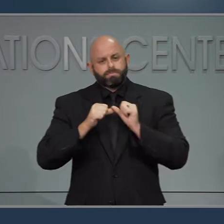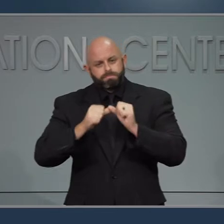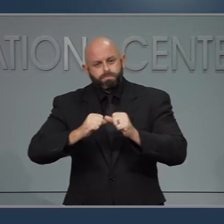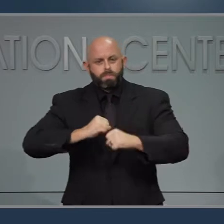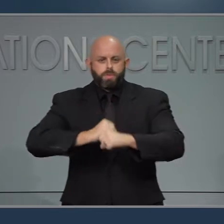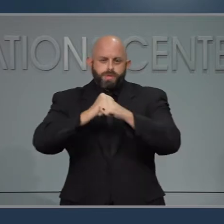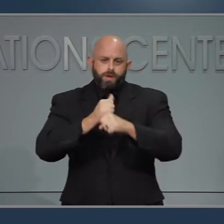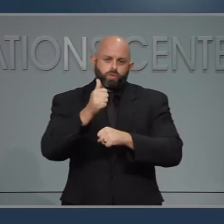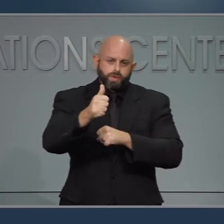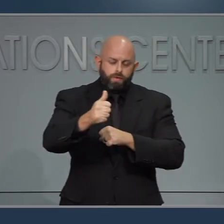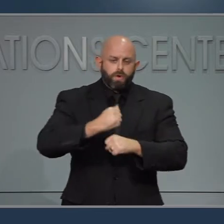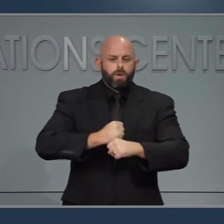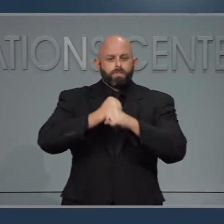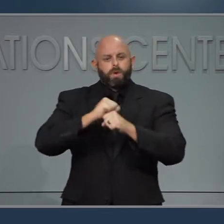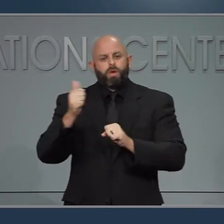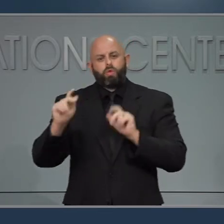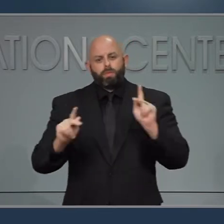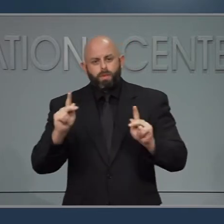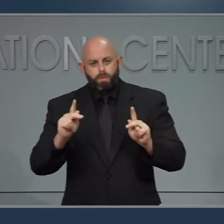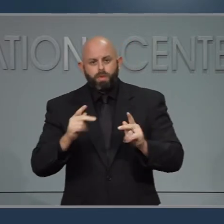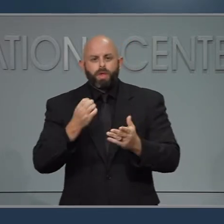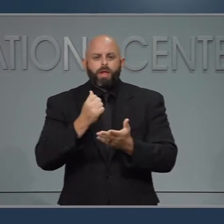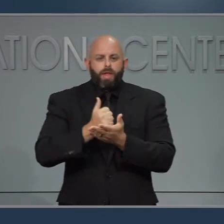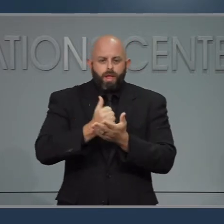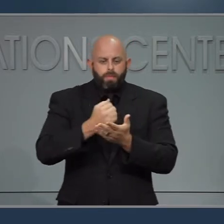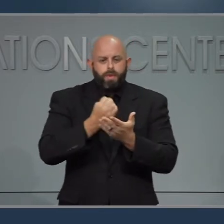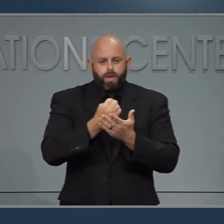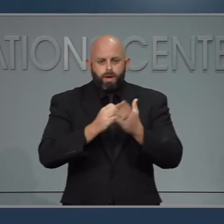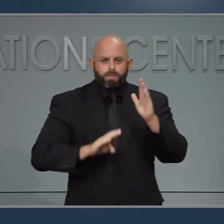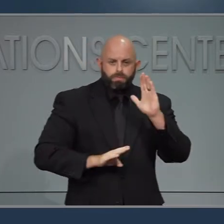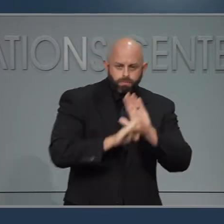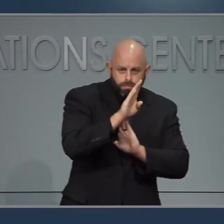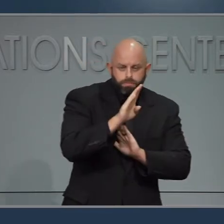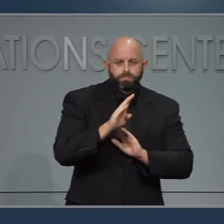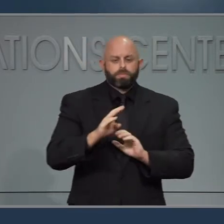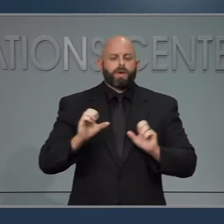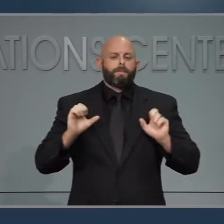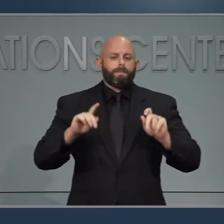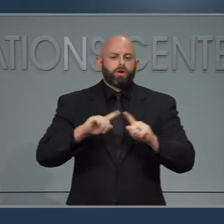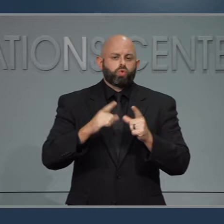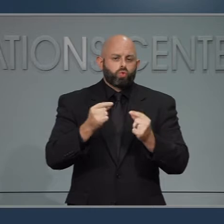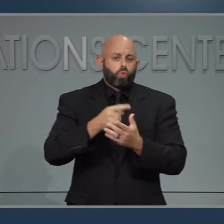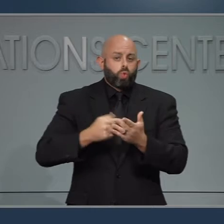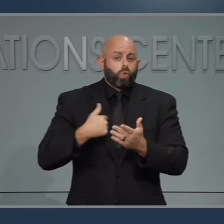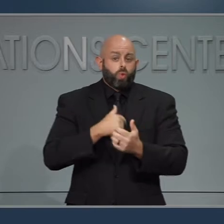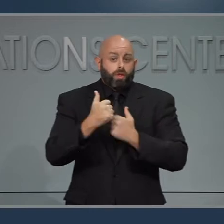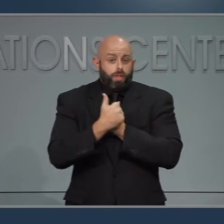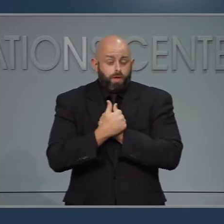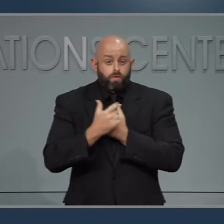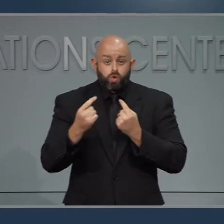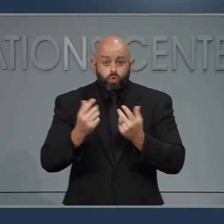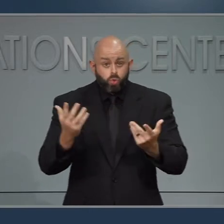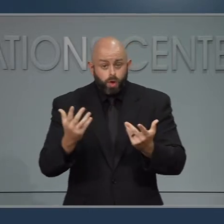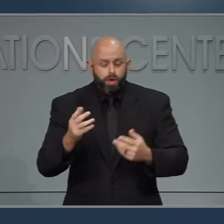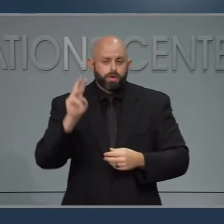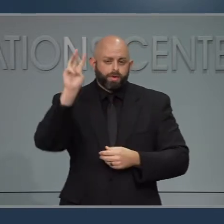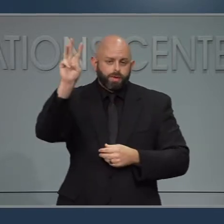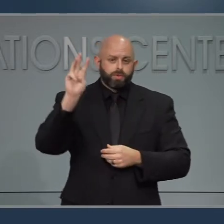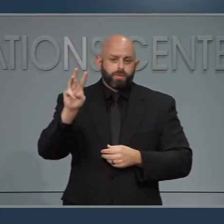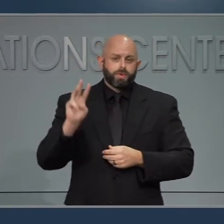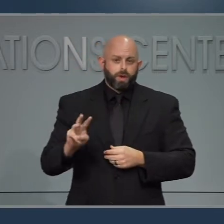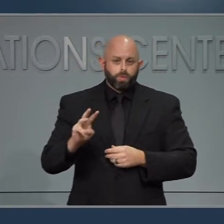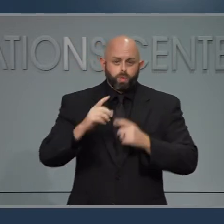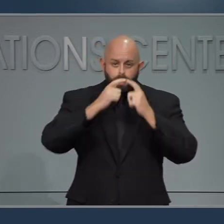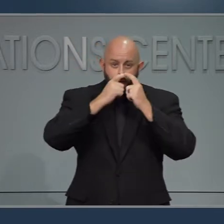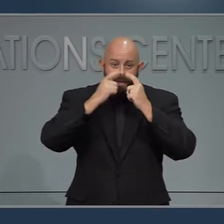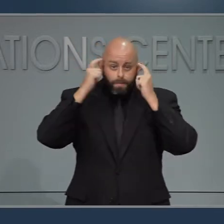esas medidas sencillas que nos permitirán proteger las comunidades e impulsar la economía y regresar las cosas a que nos